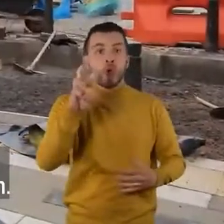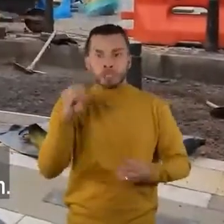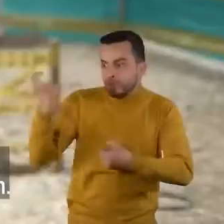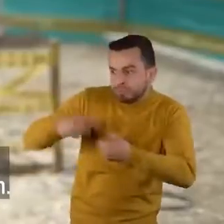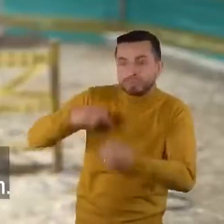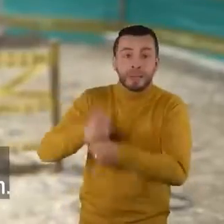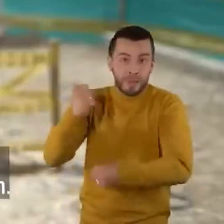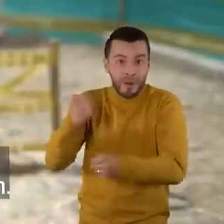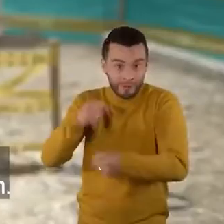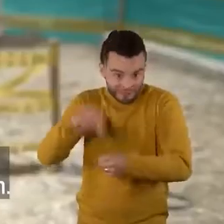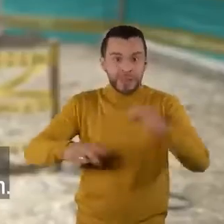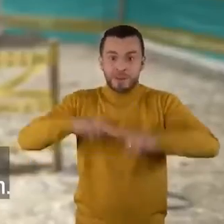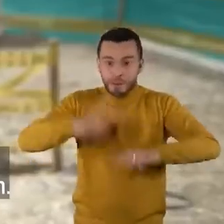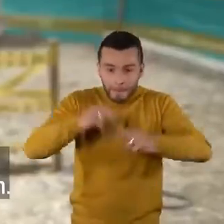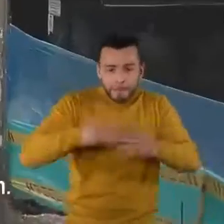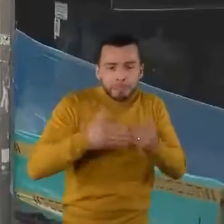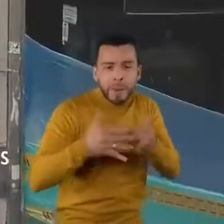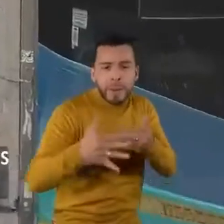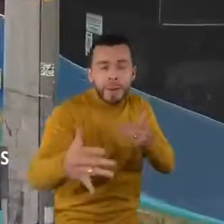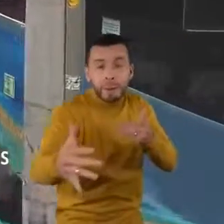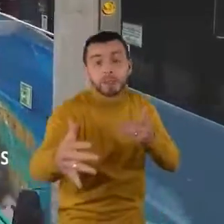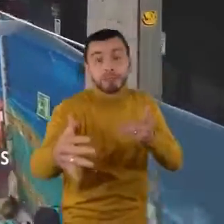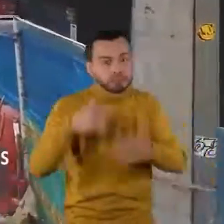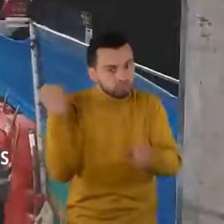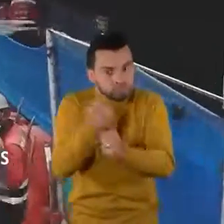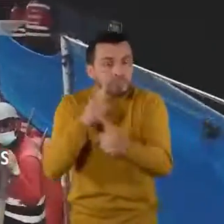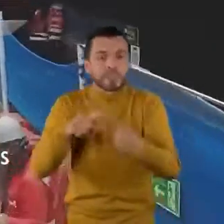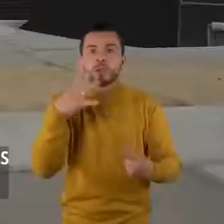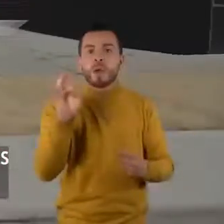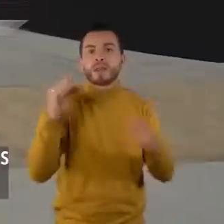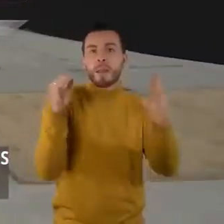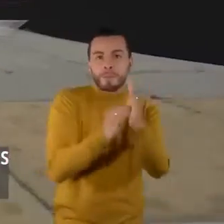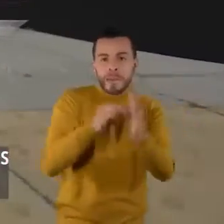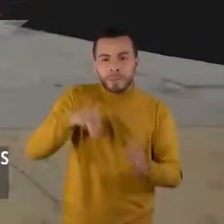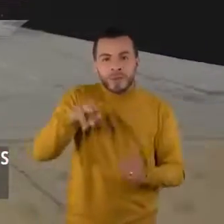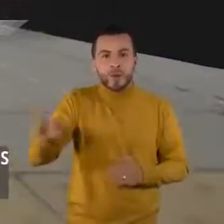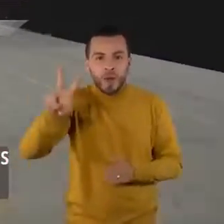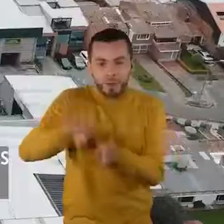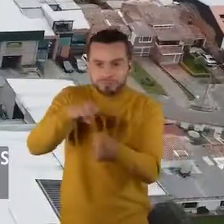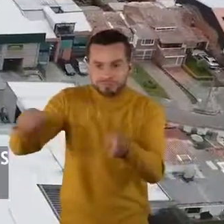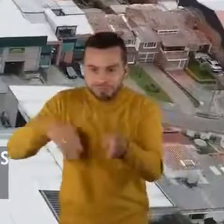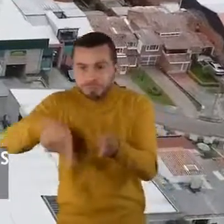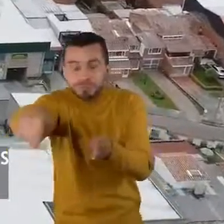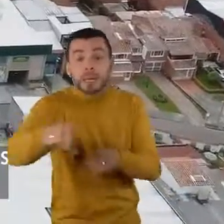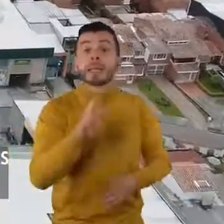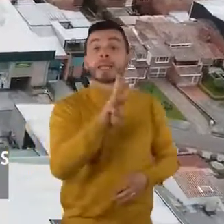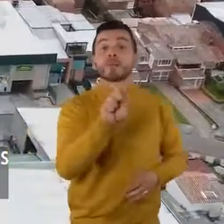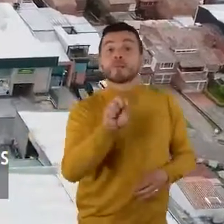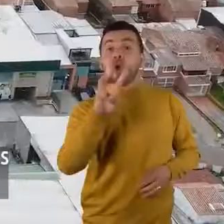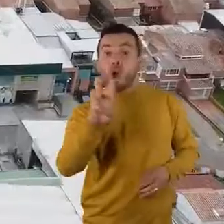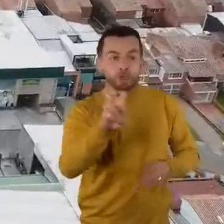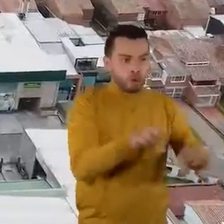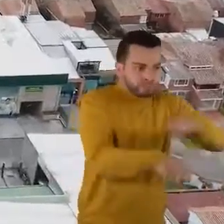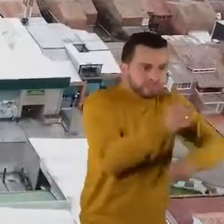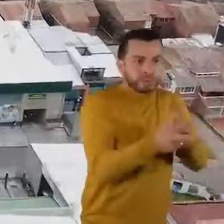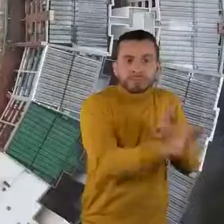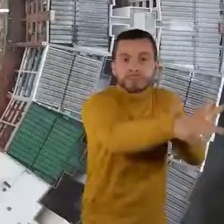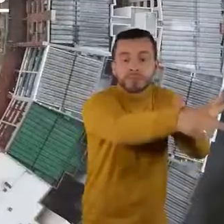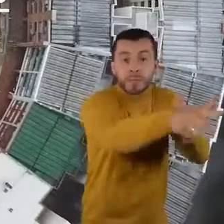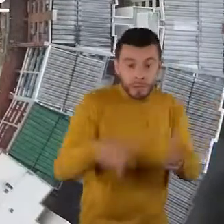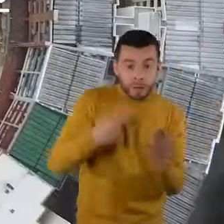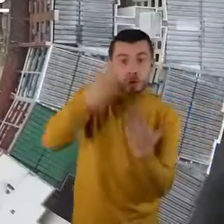ahora tendrán un espacio seguro en el que podrán caminar tranquilamente dijo el secretario de movilidad felipe